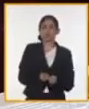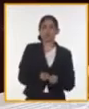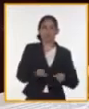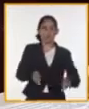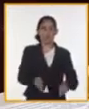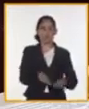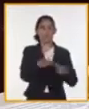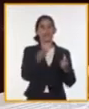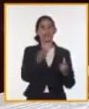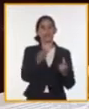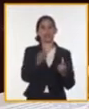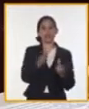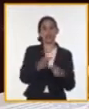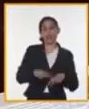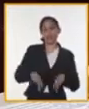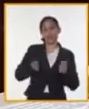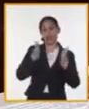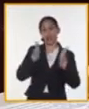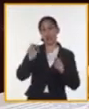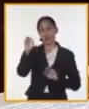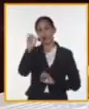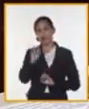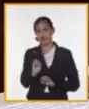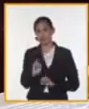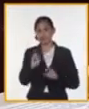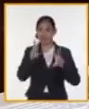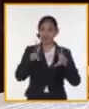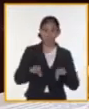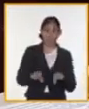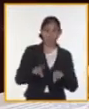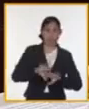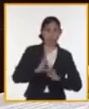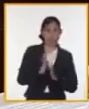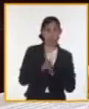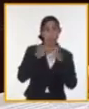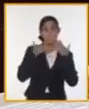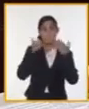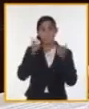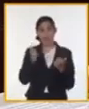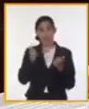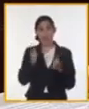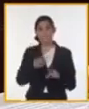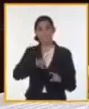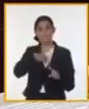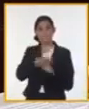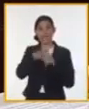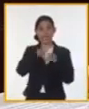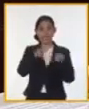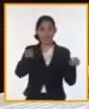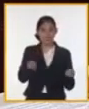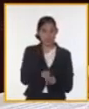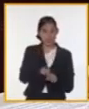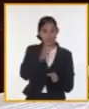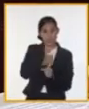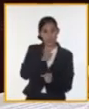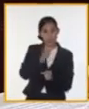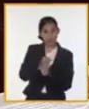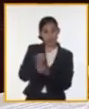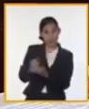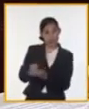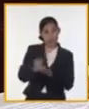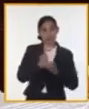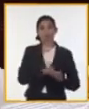adecuada planificación y organización de las actividades y también con los sistemas de trabajo que no facilitan tampoco